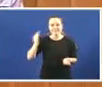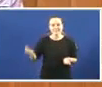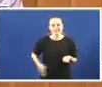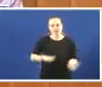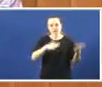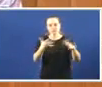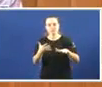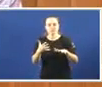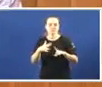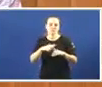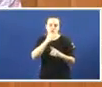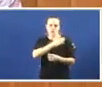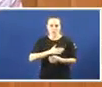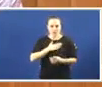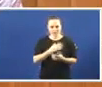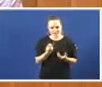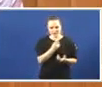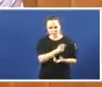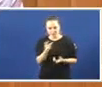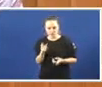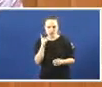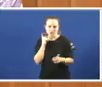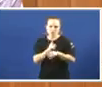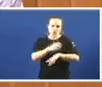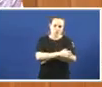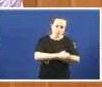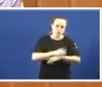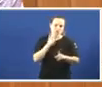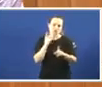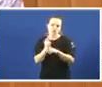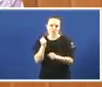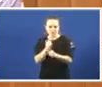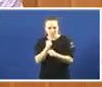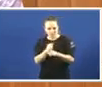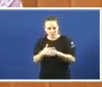da cidadanía, combatendo a desigualdade, a precariedade, a pobreza e